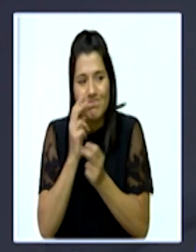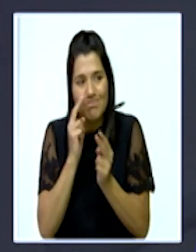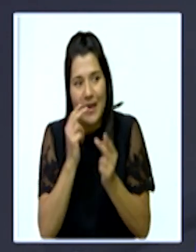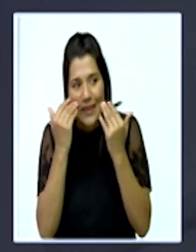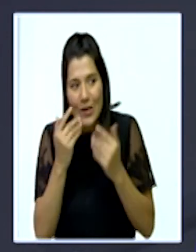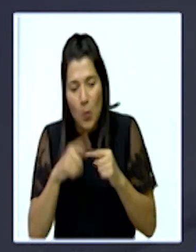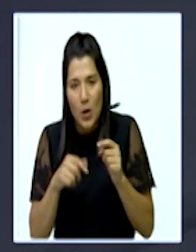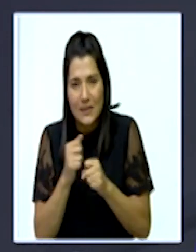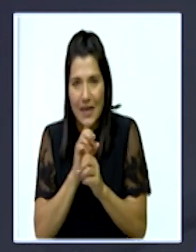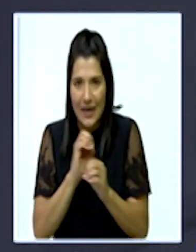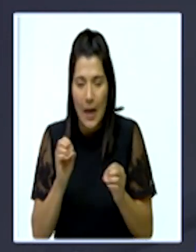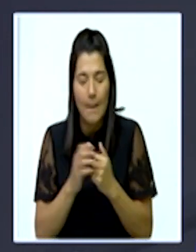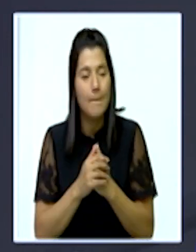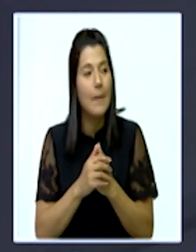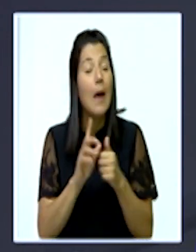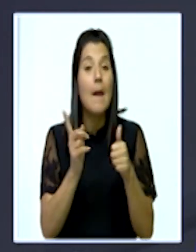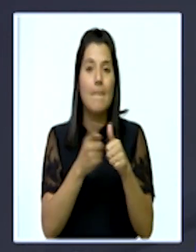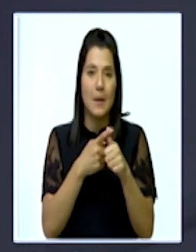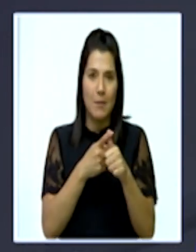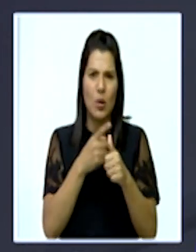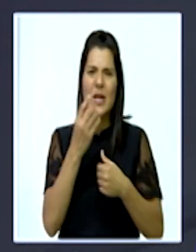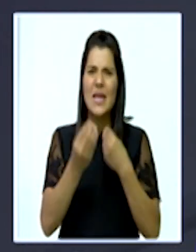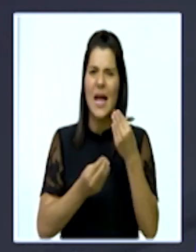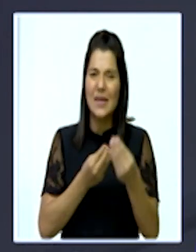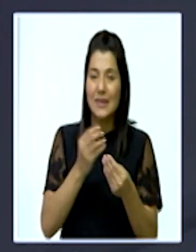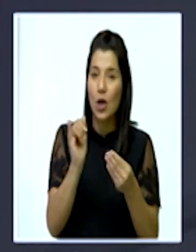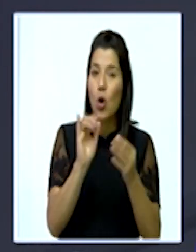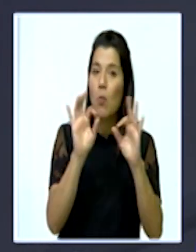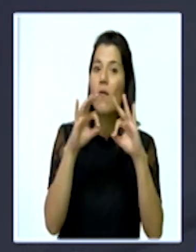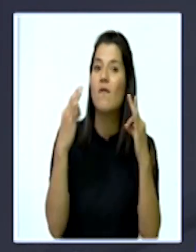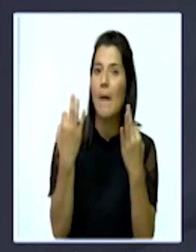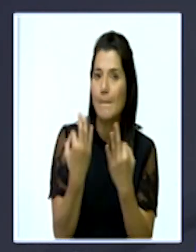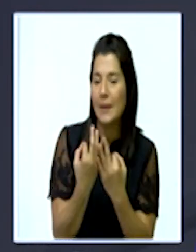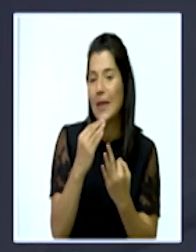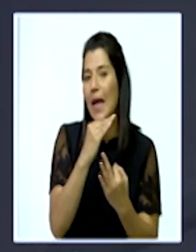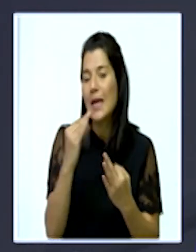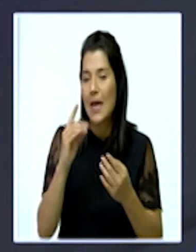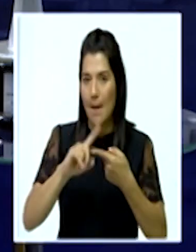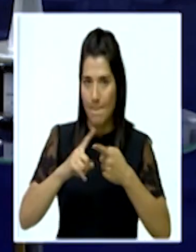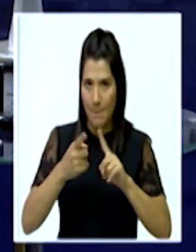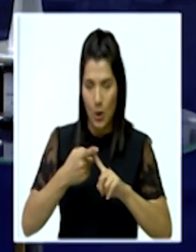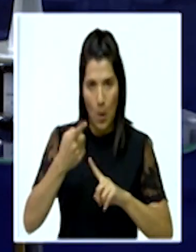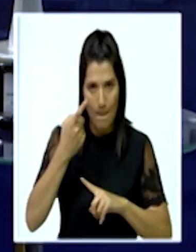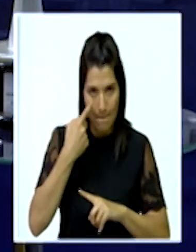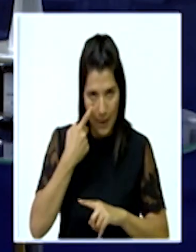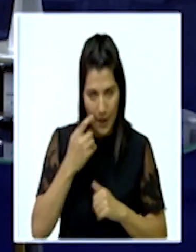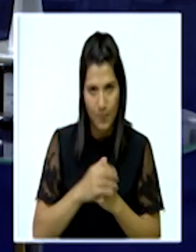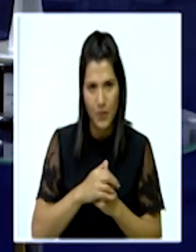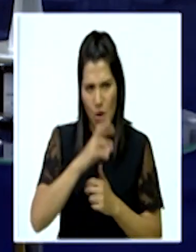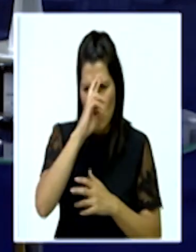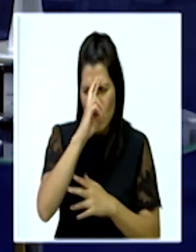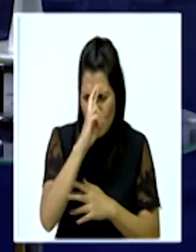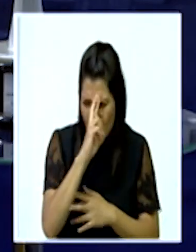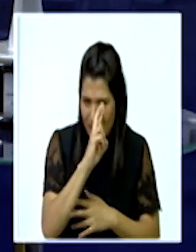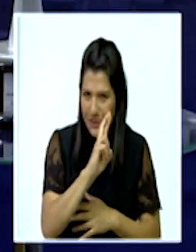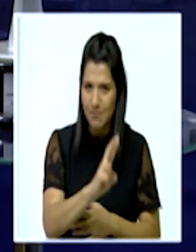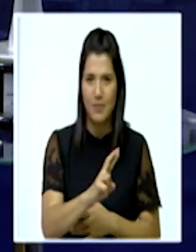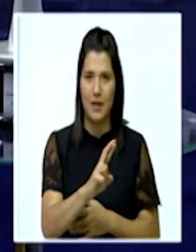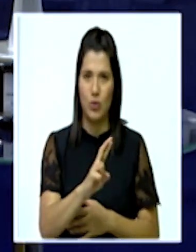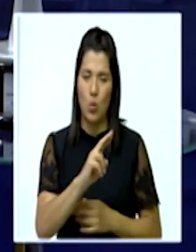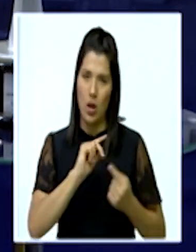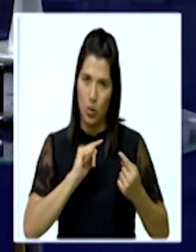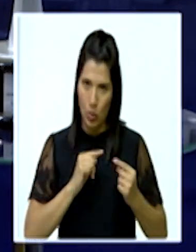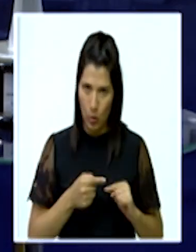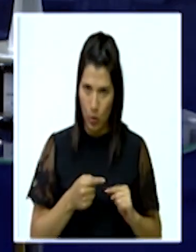a empezar por la pregunta de lo que tenemos que hacer como familiares y amigos. Vean, un respeto profundo al dolor